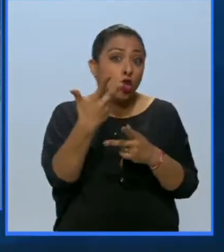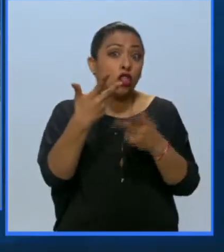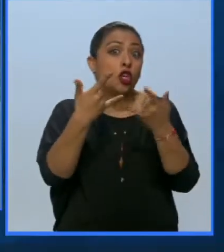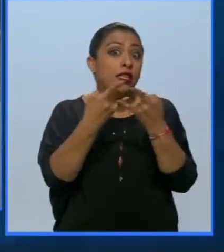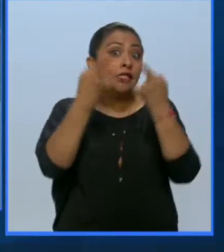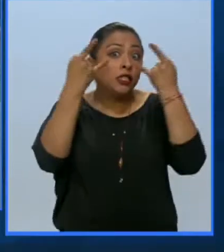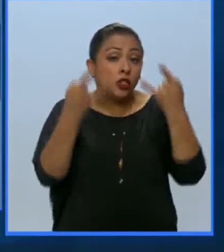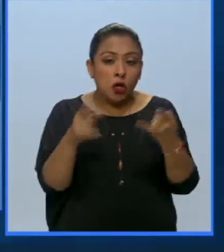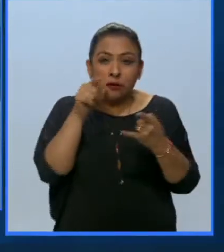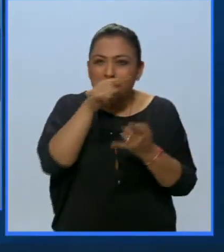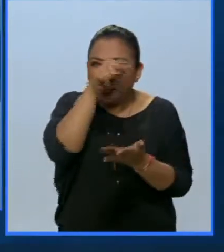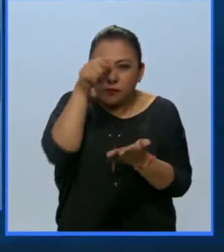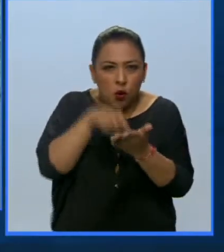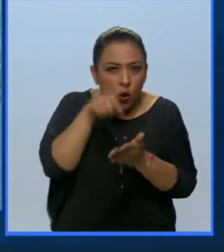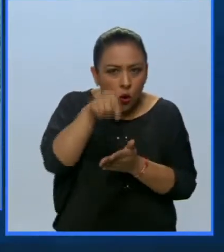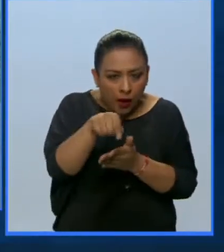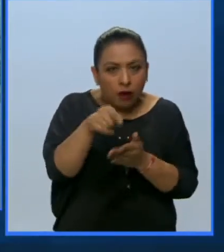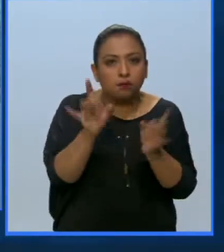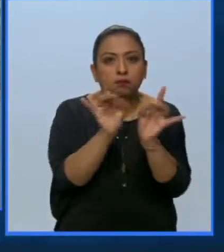espacio. Nosotros